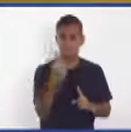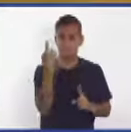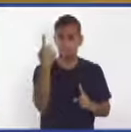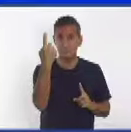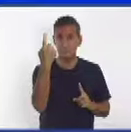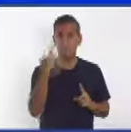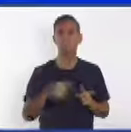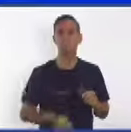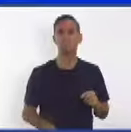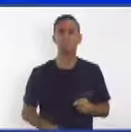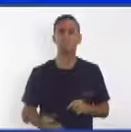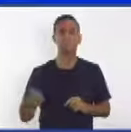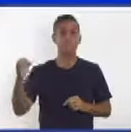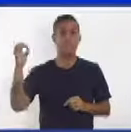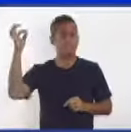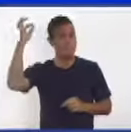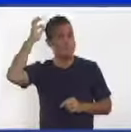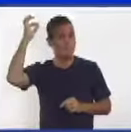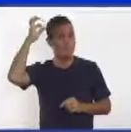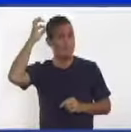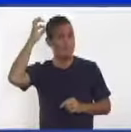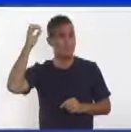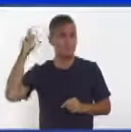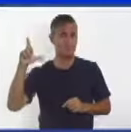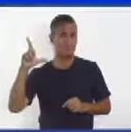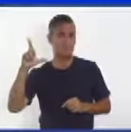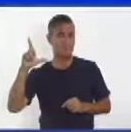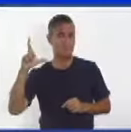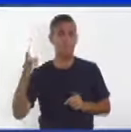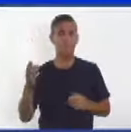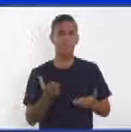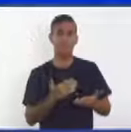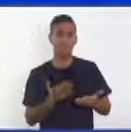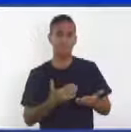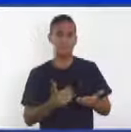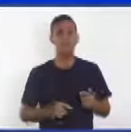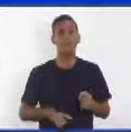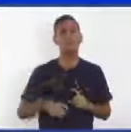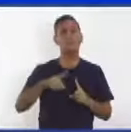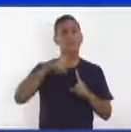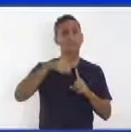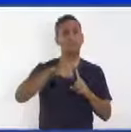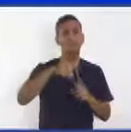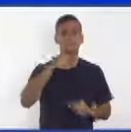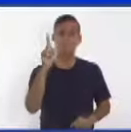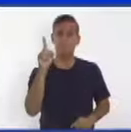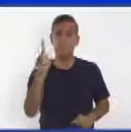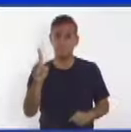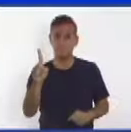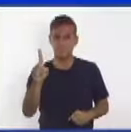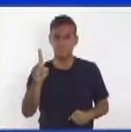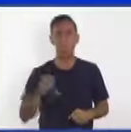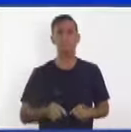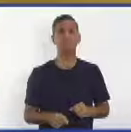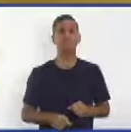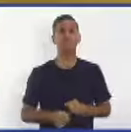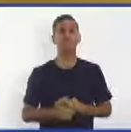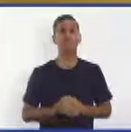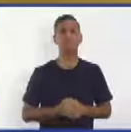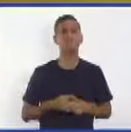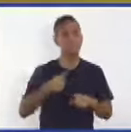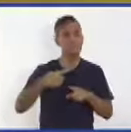ellos es español literatura para escuelas pedagógicas tomo uno y el este es el magenta